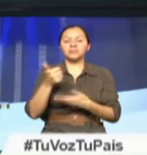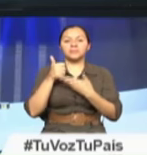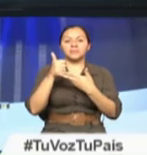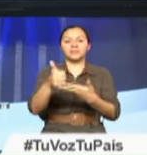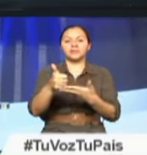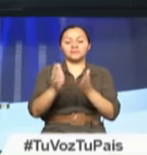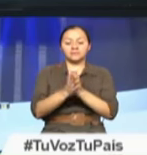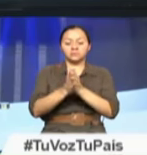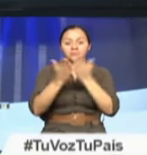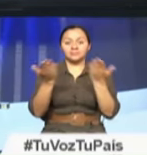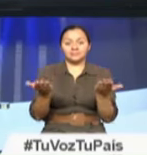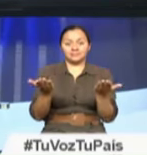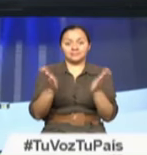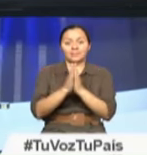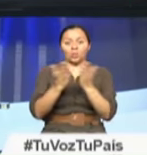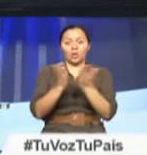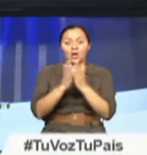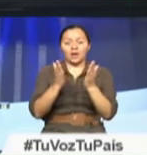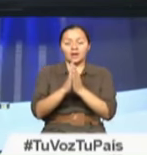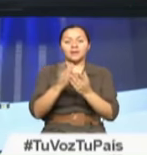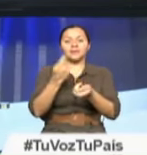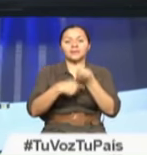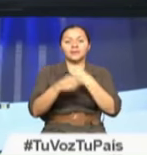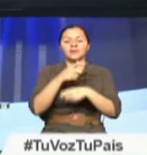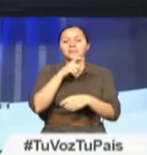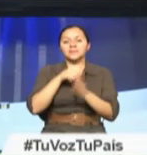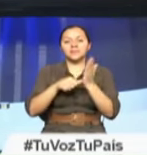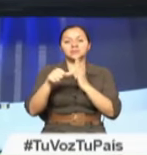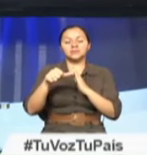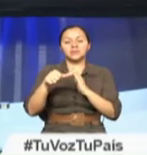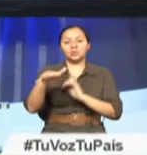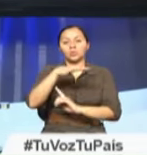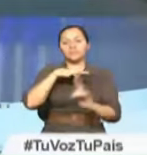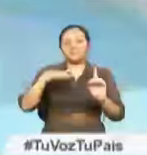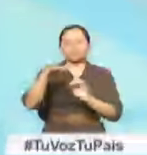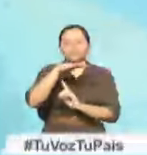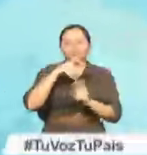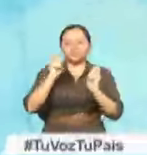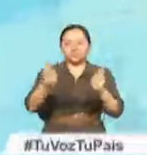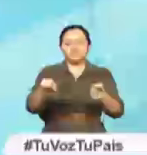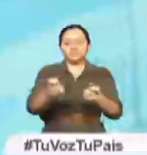el instructivo de pesca artesanal entregado por el Ministerio del